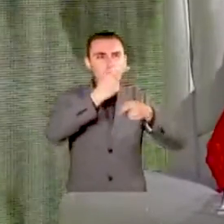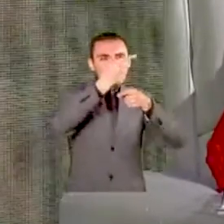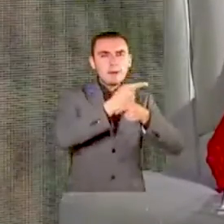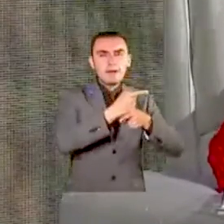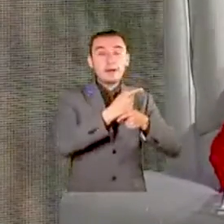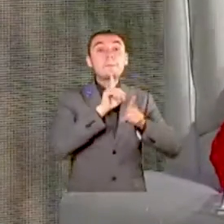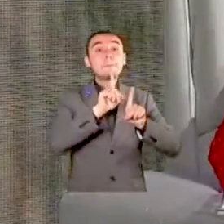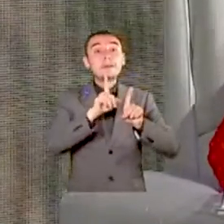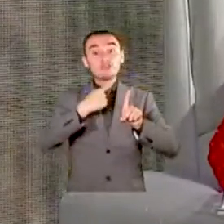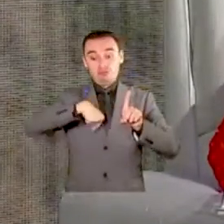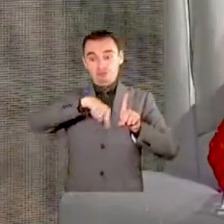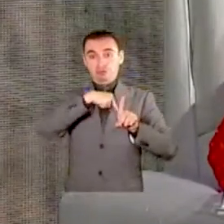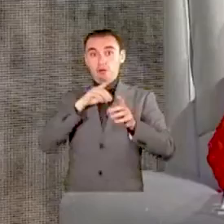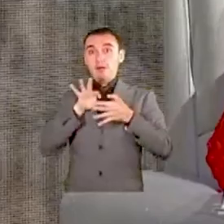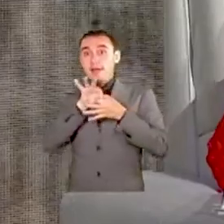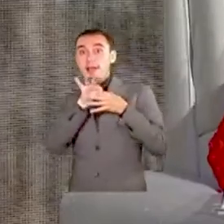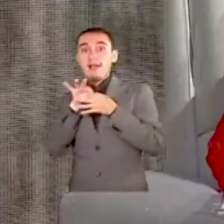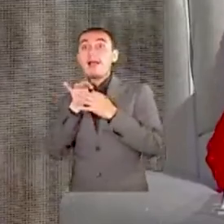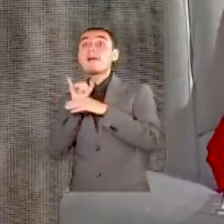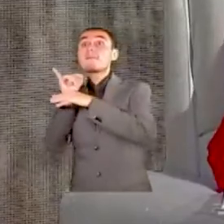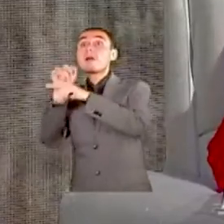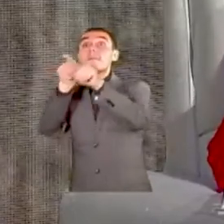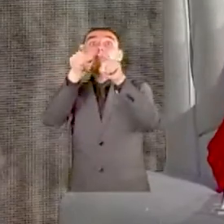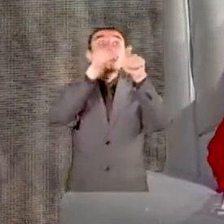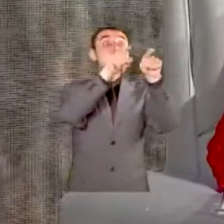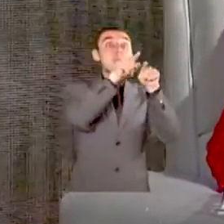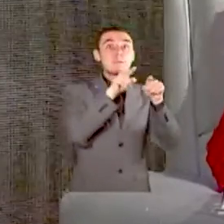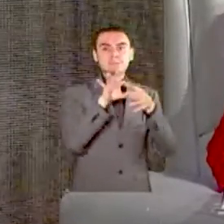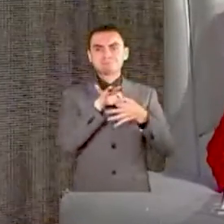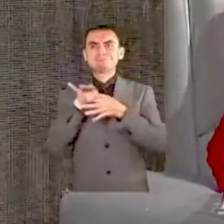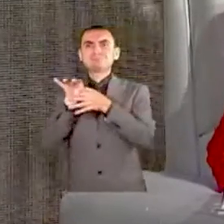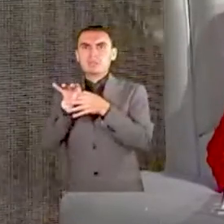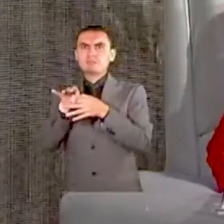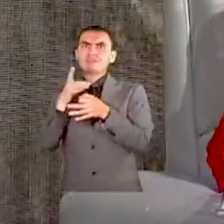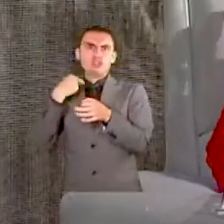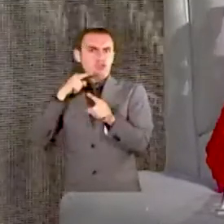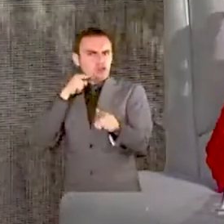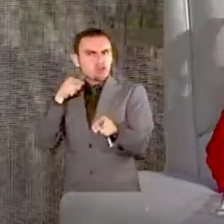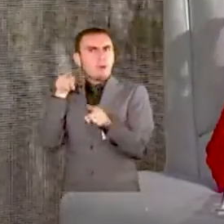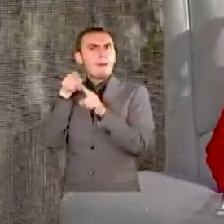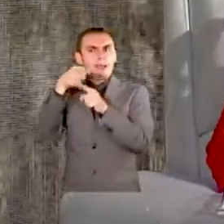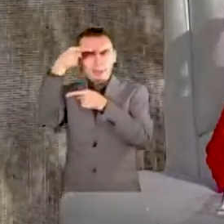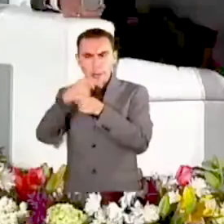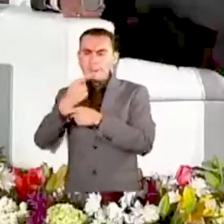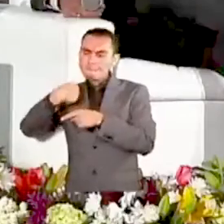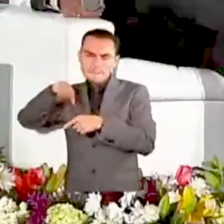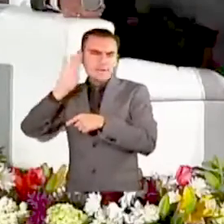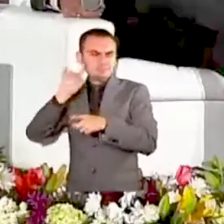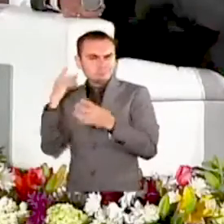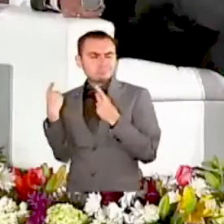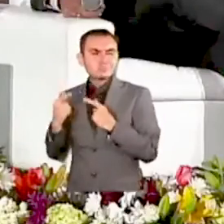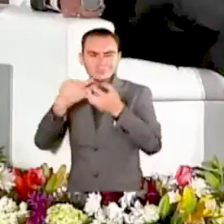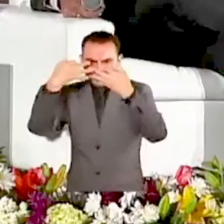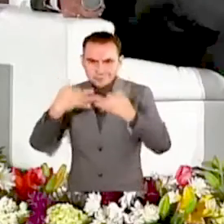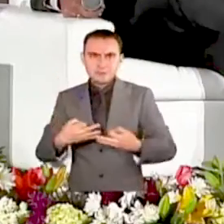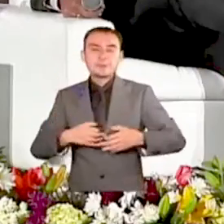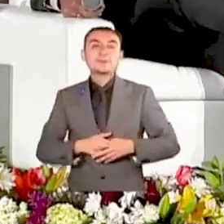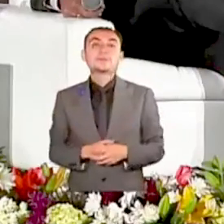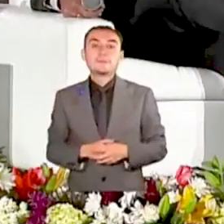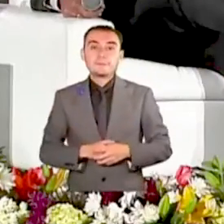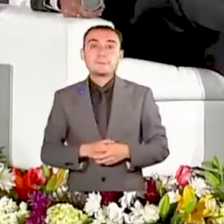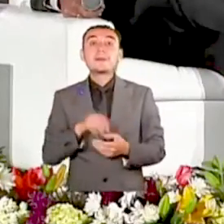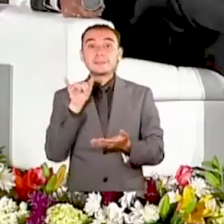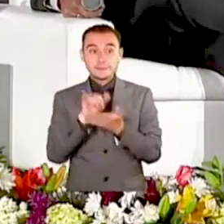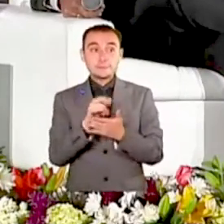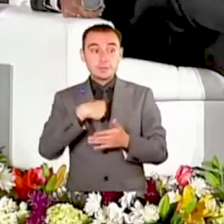trabajamos articuladamente, el éxito se redobla y la eficacia sale a la luz mucho más pronto. Y esa es una de las reglas que tenemos en